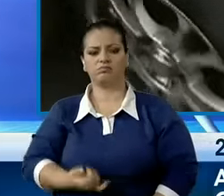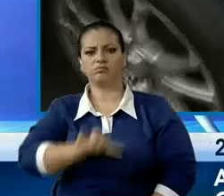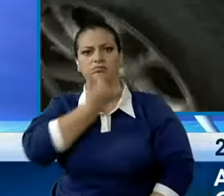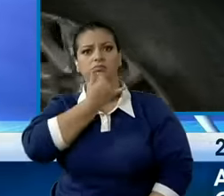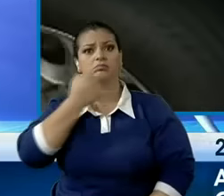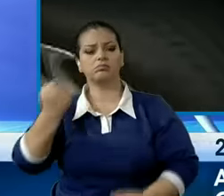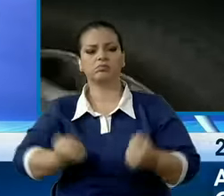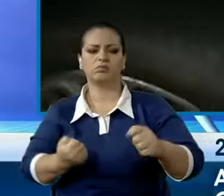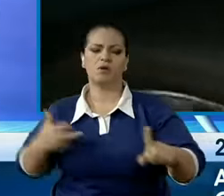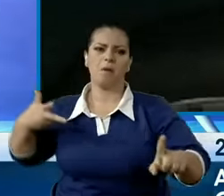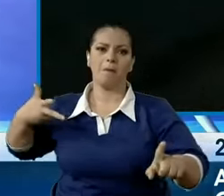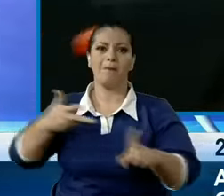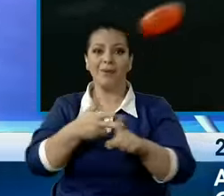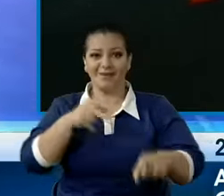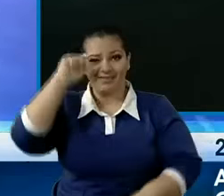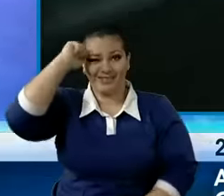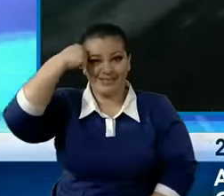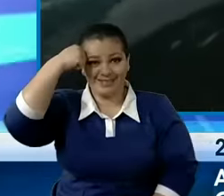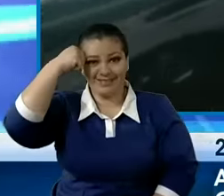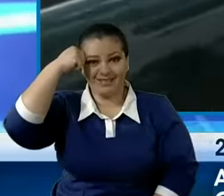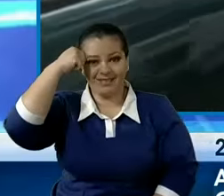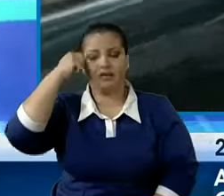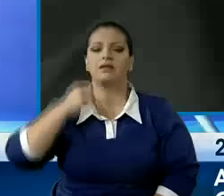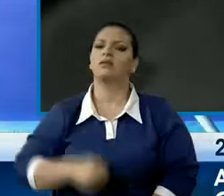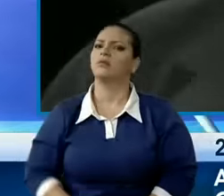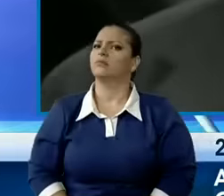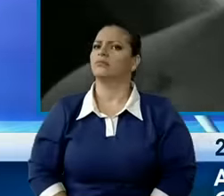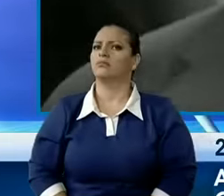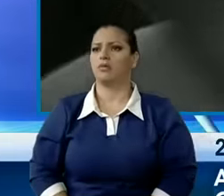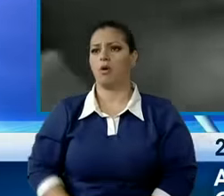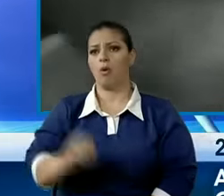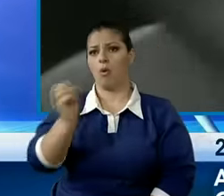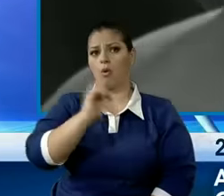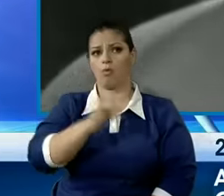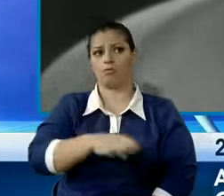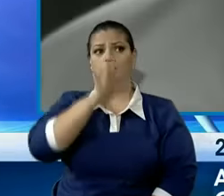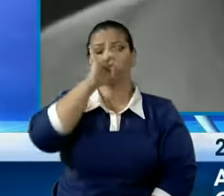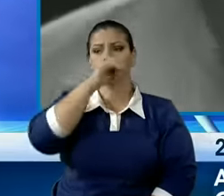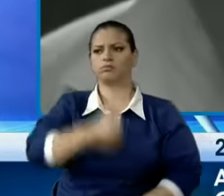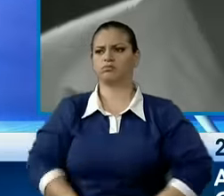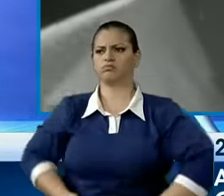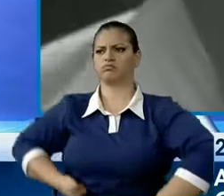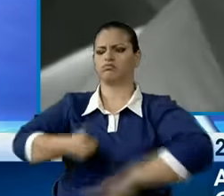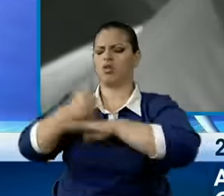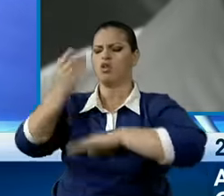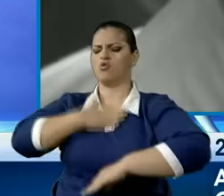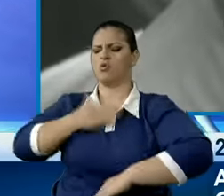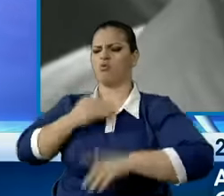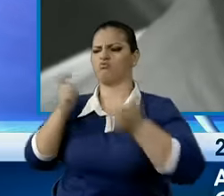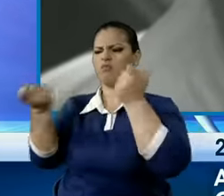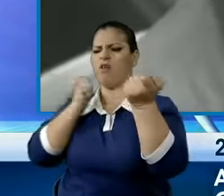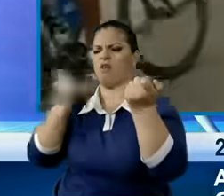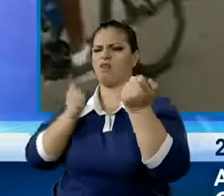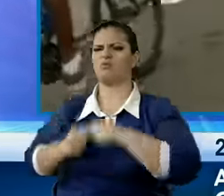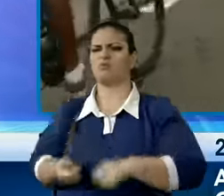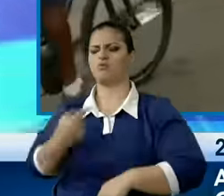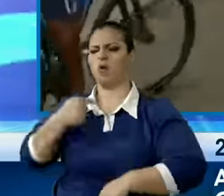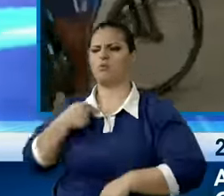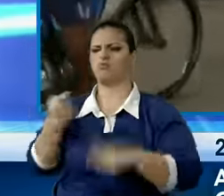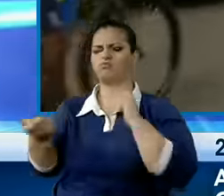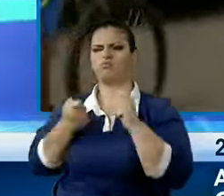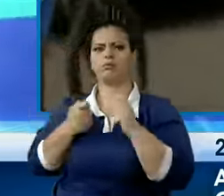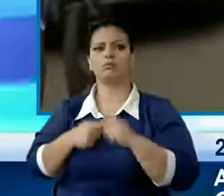dos damas agentes de tránsito. O sea, ni siquiera respetaron su condición de mujer, menos la de autoridad. Imagínate, por eso digo, desde el primer caso, mi